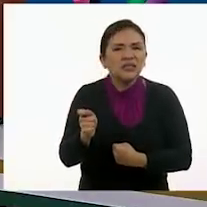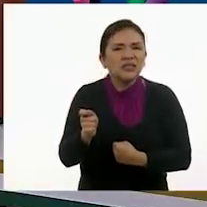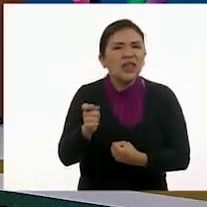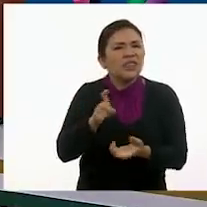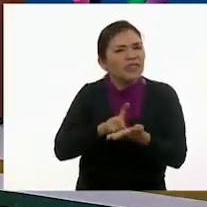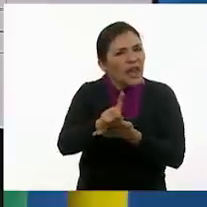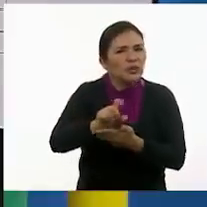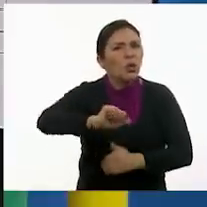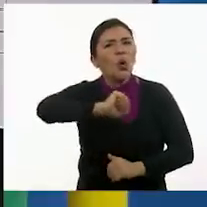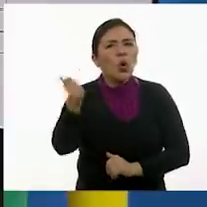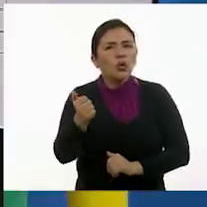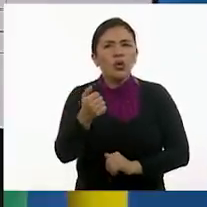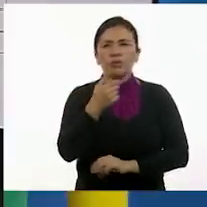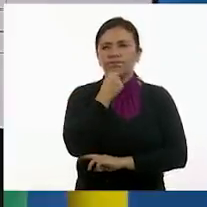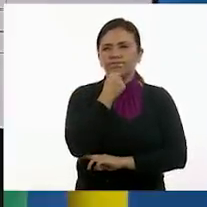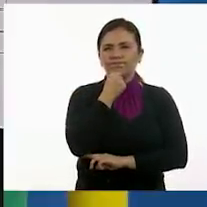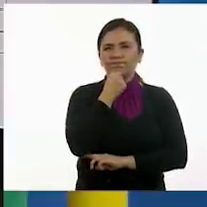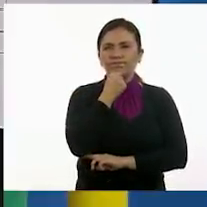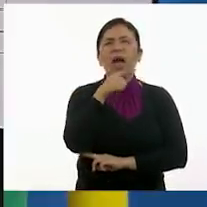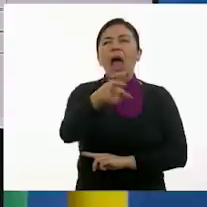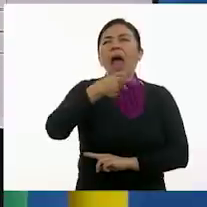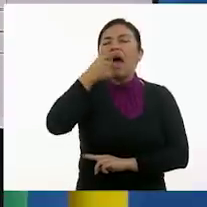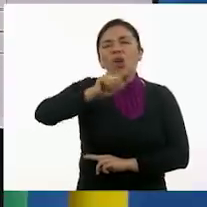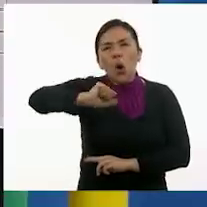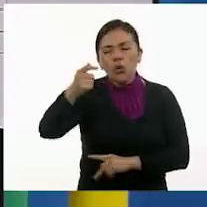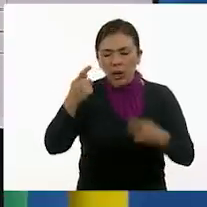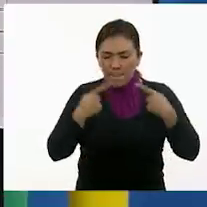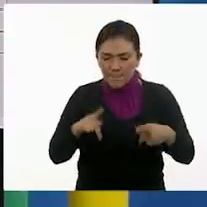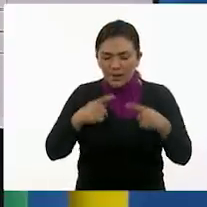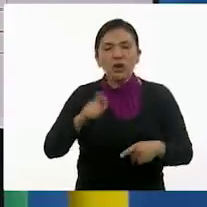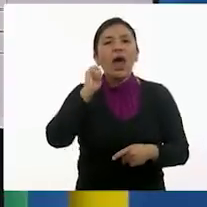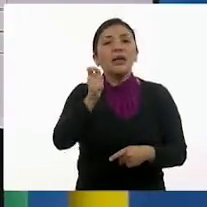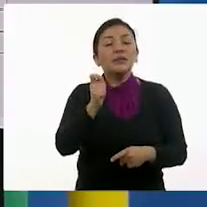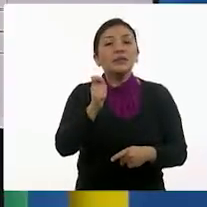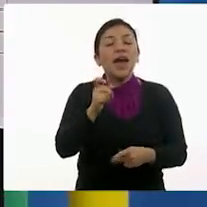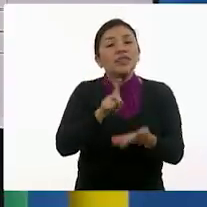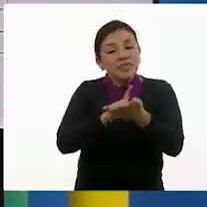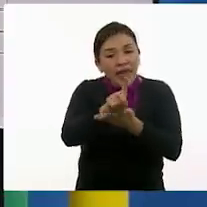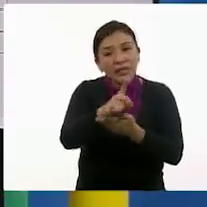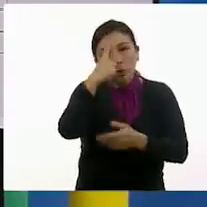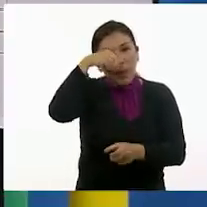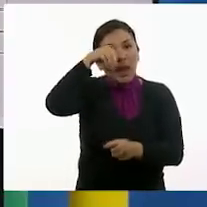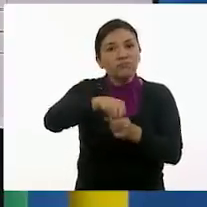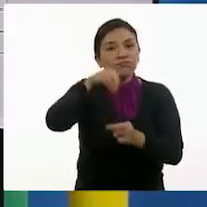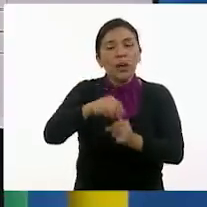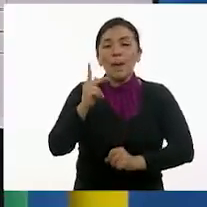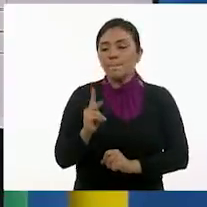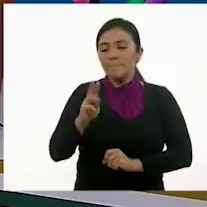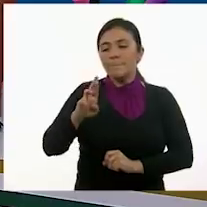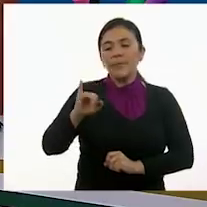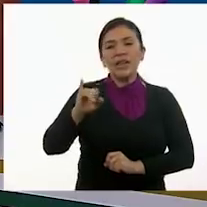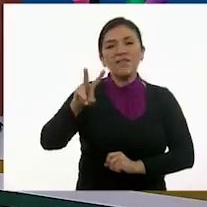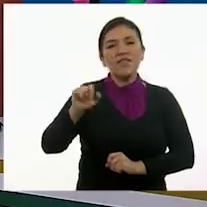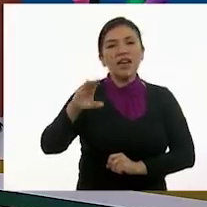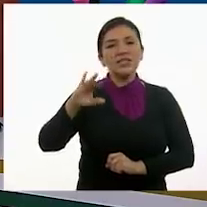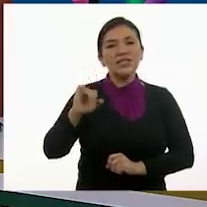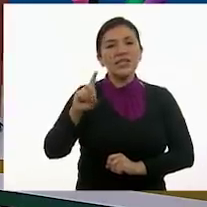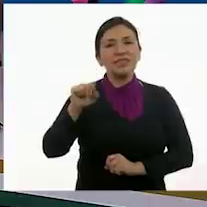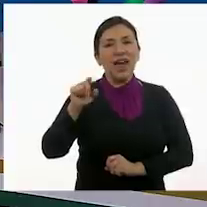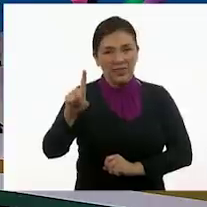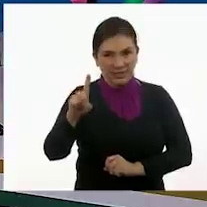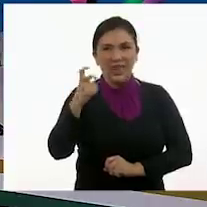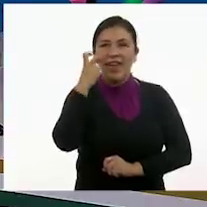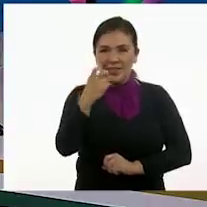De otras personas. Lo acabamos de ver, a la privacidad. Derecho a la privacidad. Exacto. Entonces ahí en la 2,